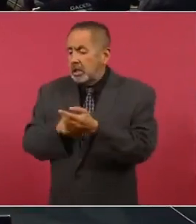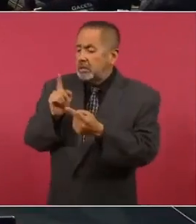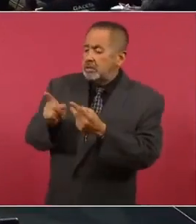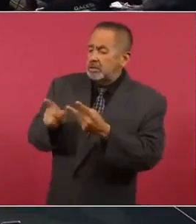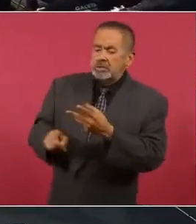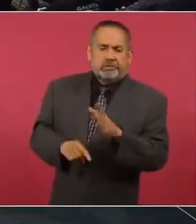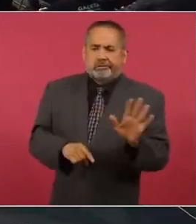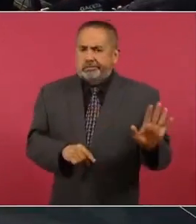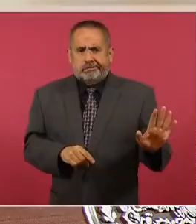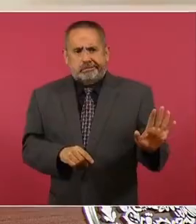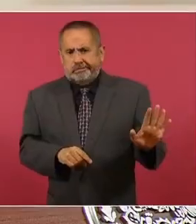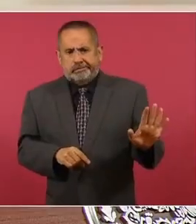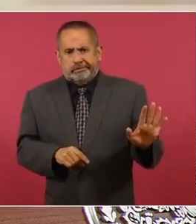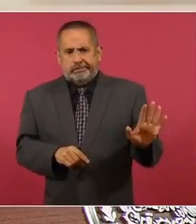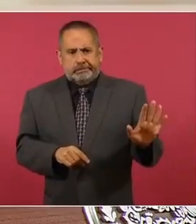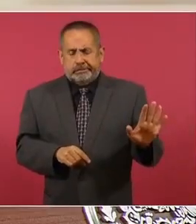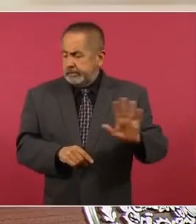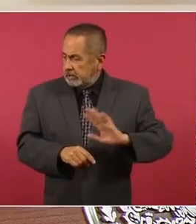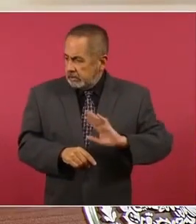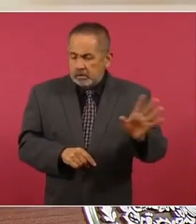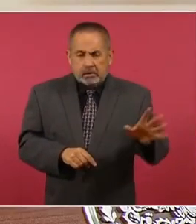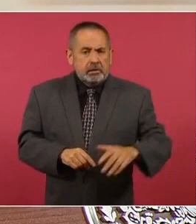esto. No,